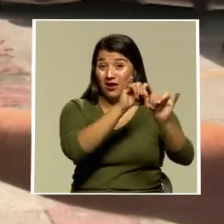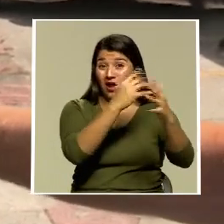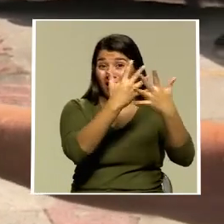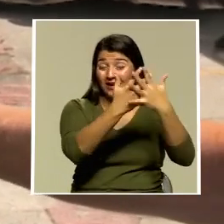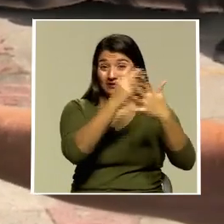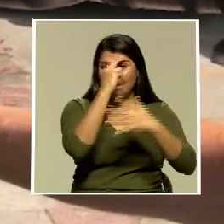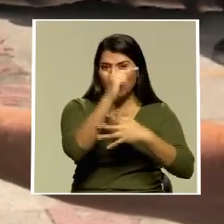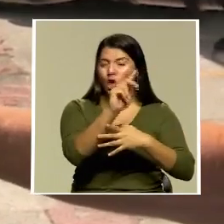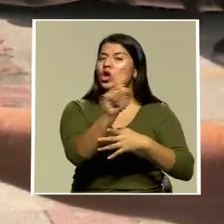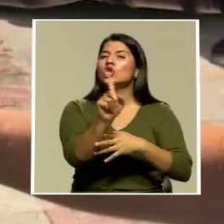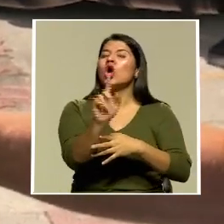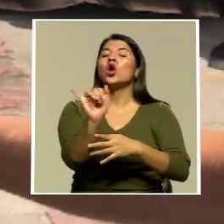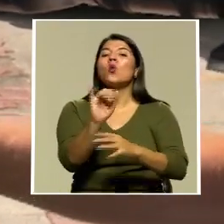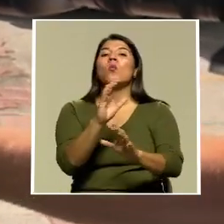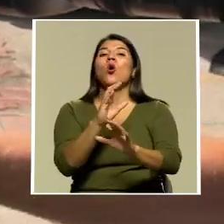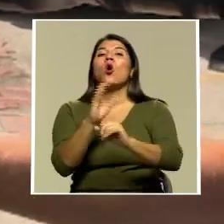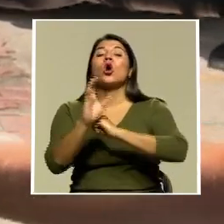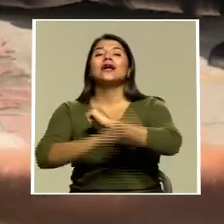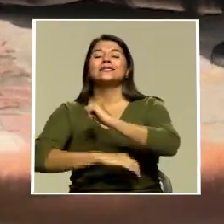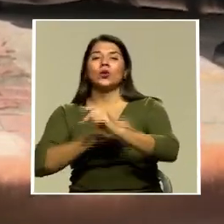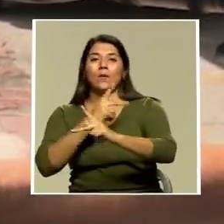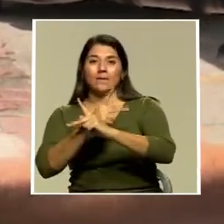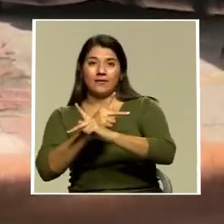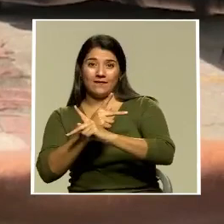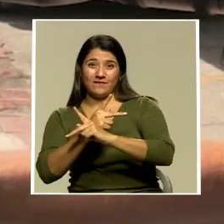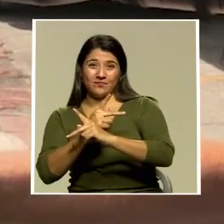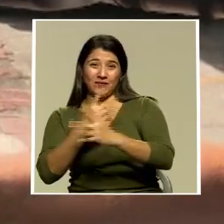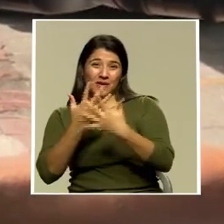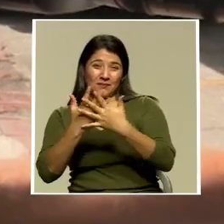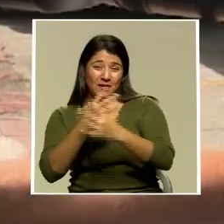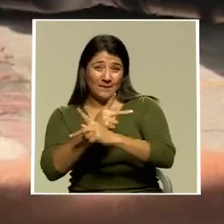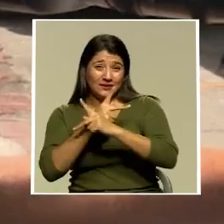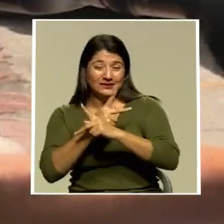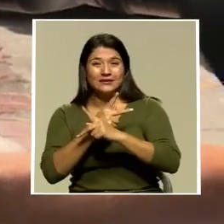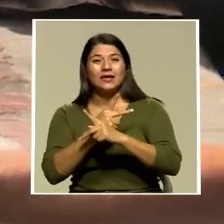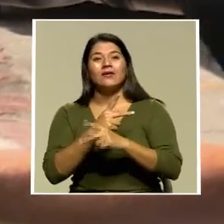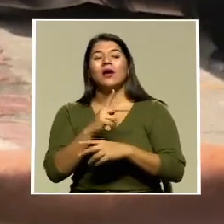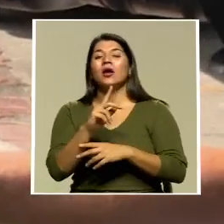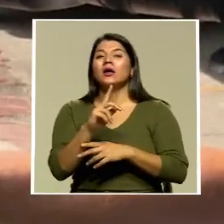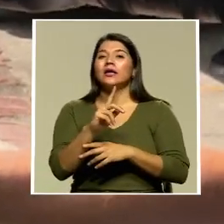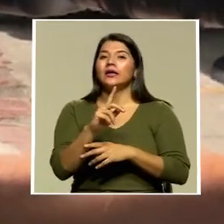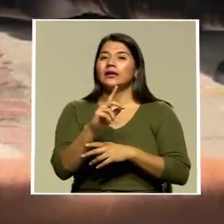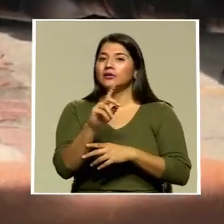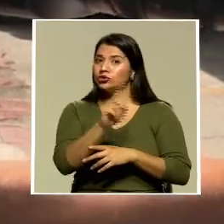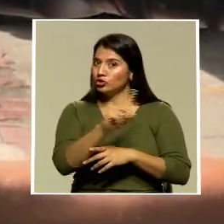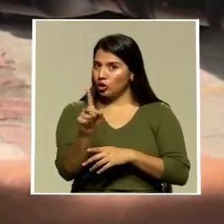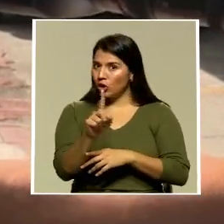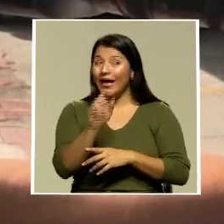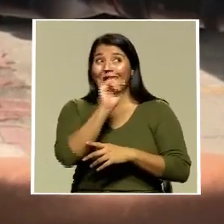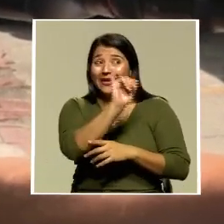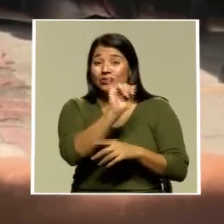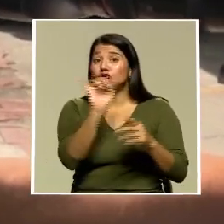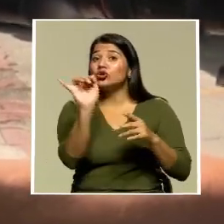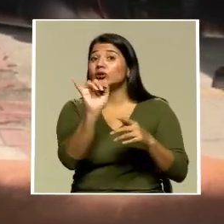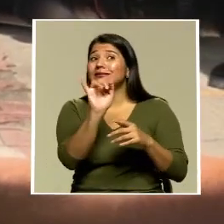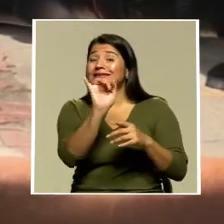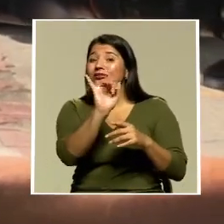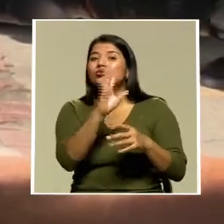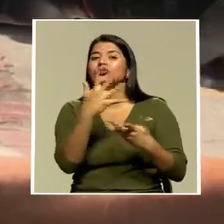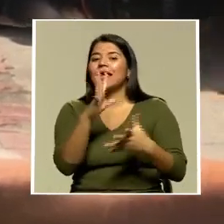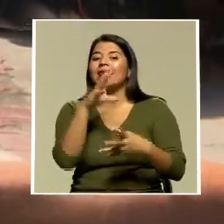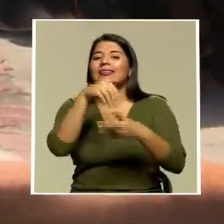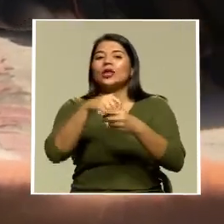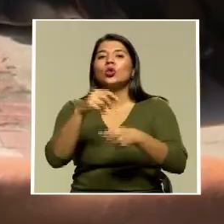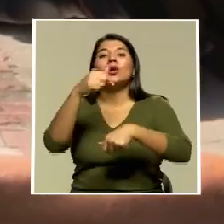una medida que en el caso de una condena puede ser descontada. Eso tendrá que hacer la valoración el juzgador o la juzgadora para